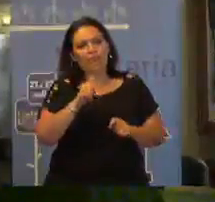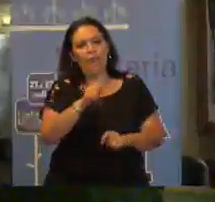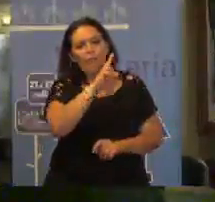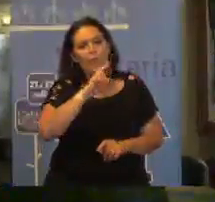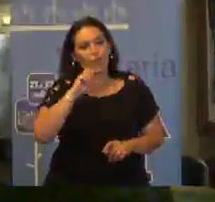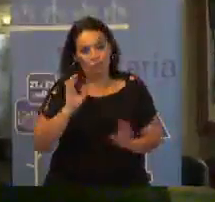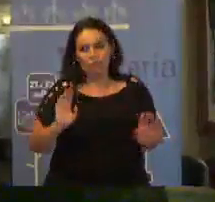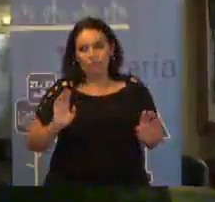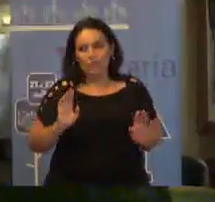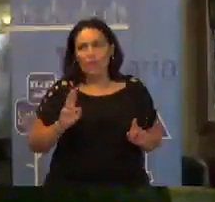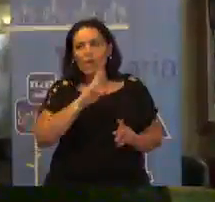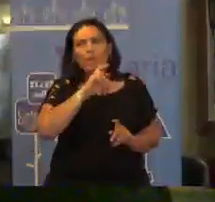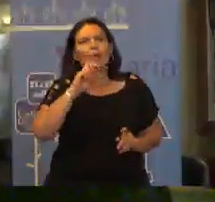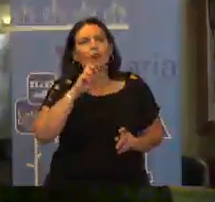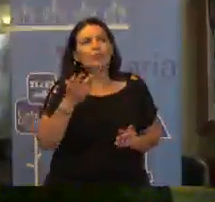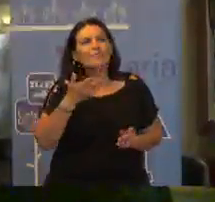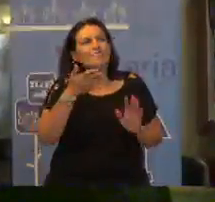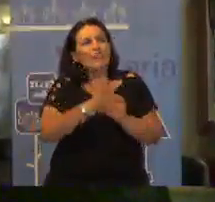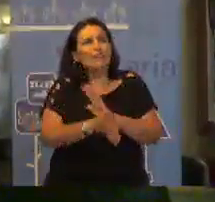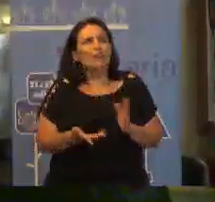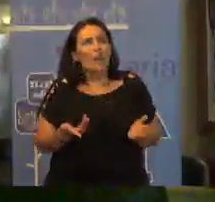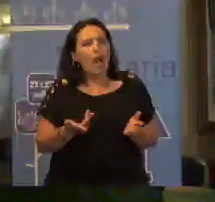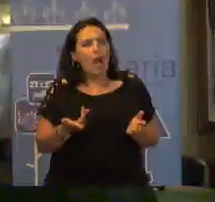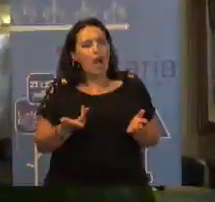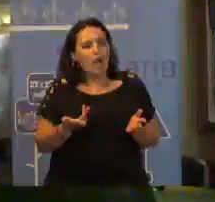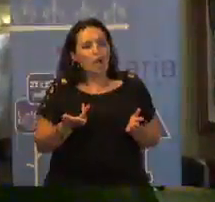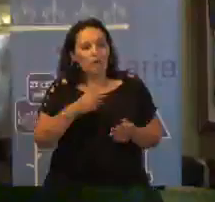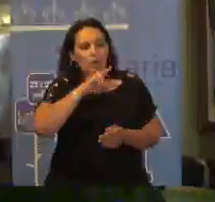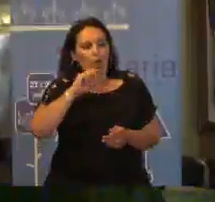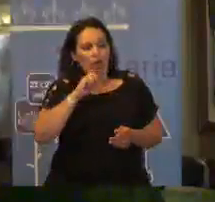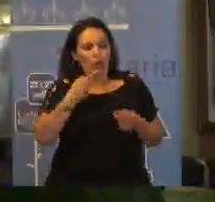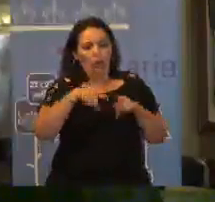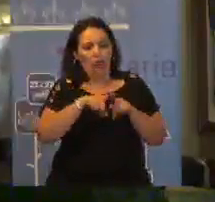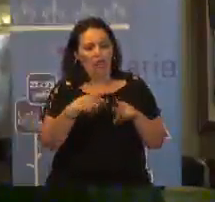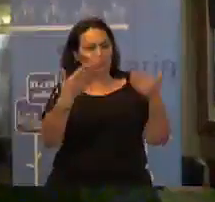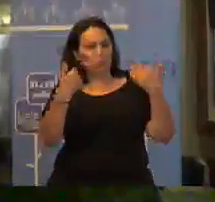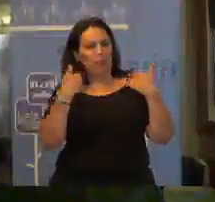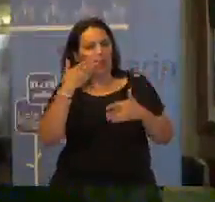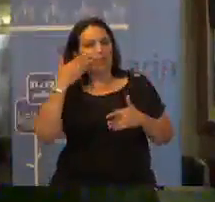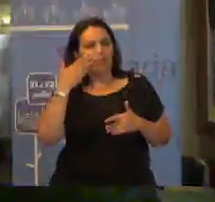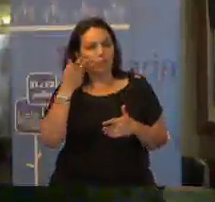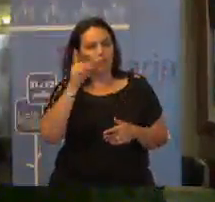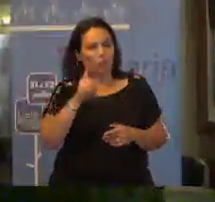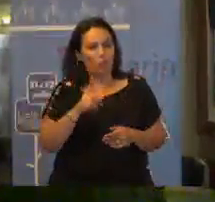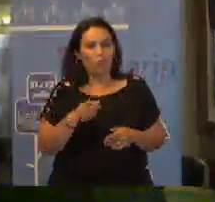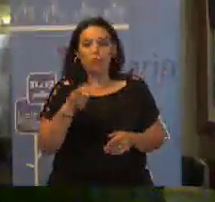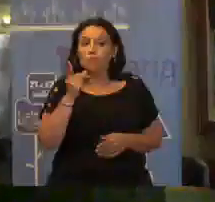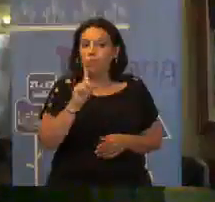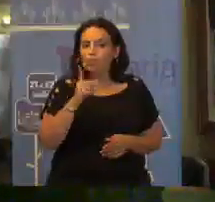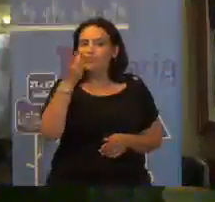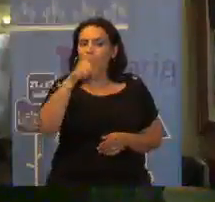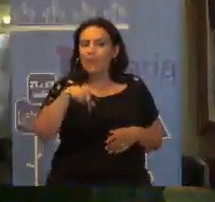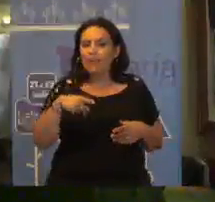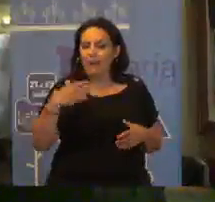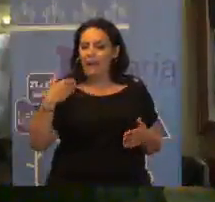en valor non só esa honra, esa responsabilidade, sino todo o traballo que estamos levando a